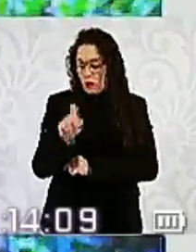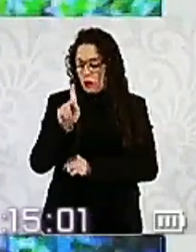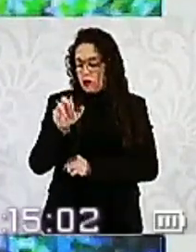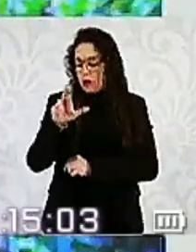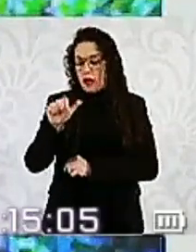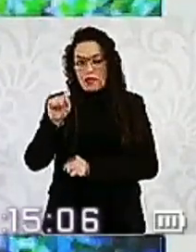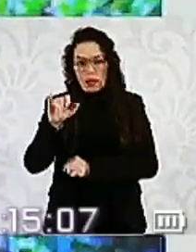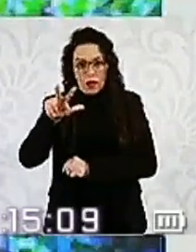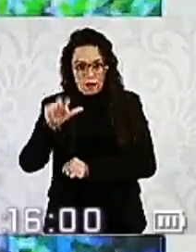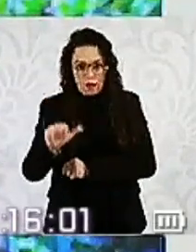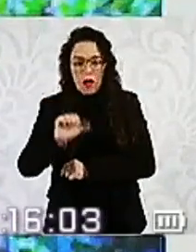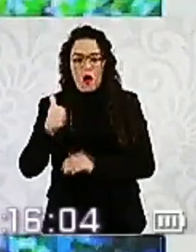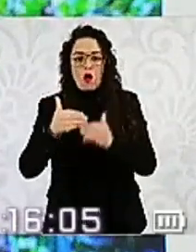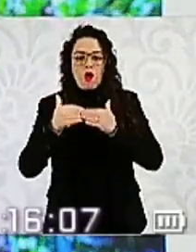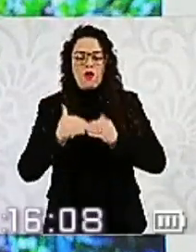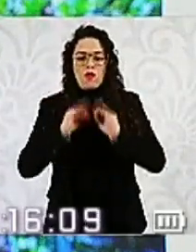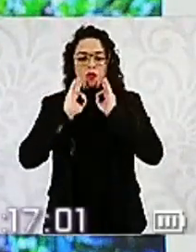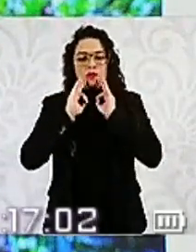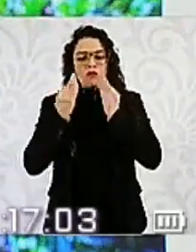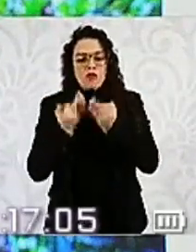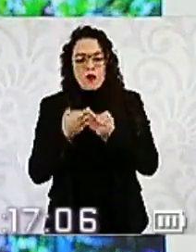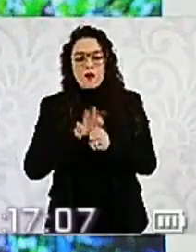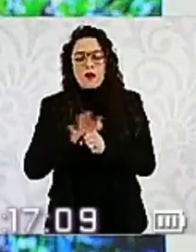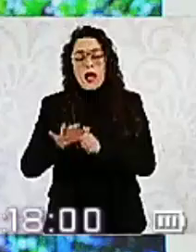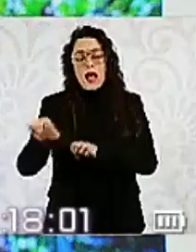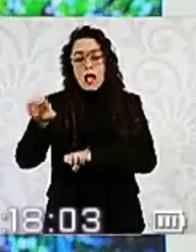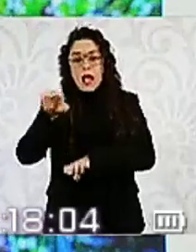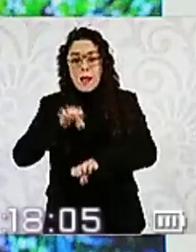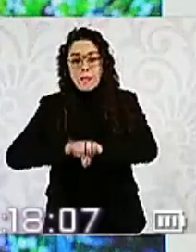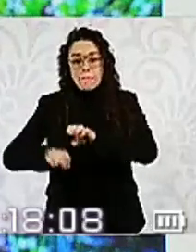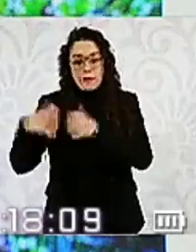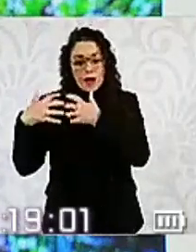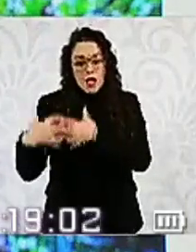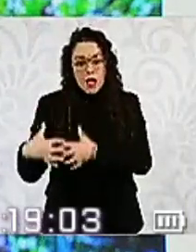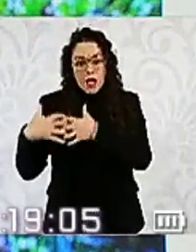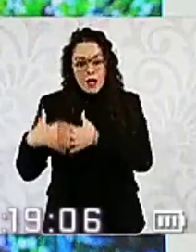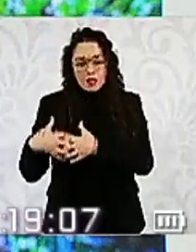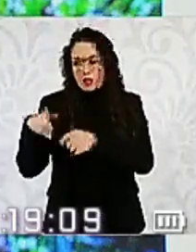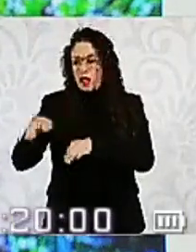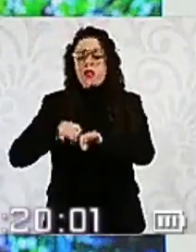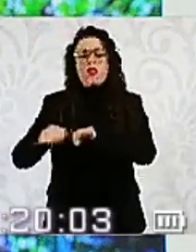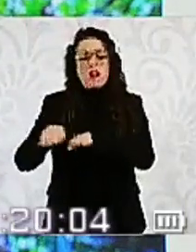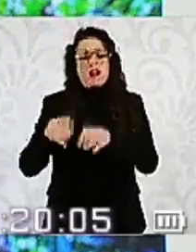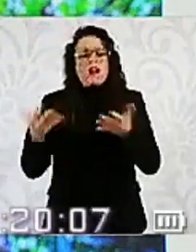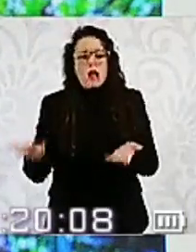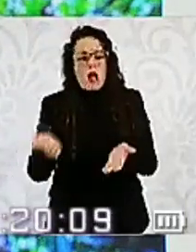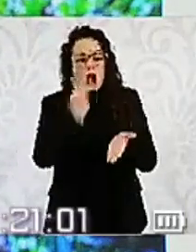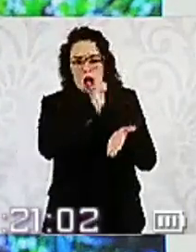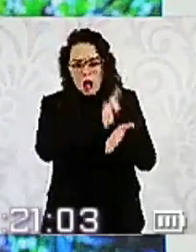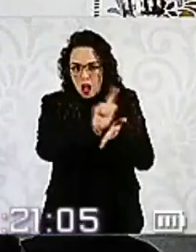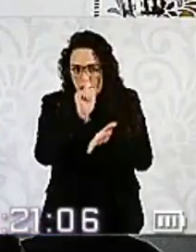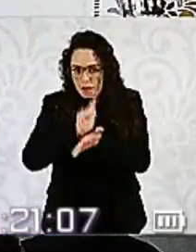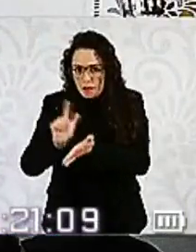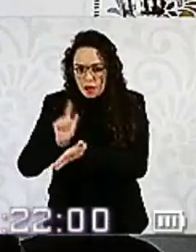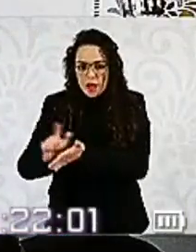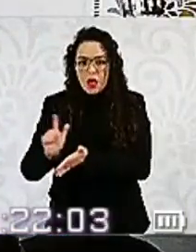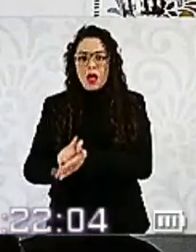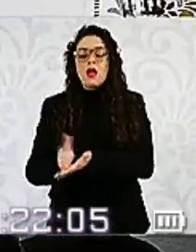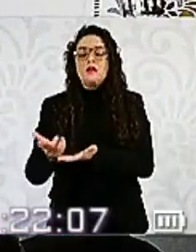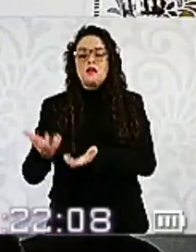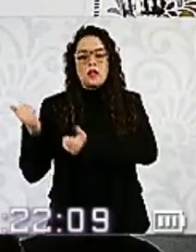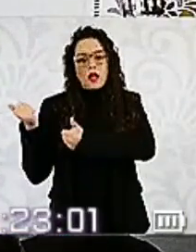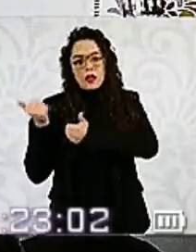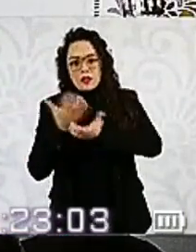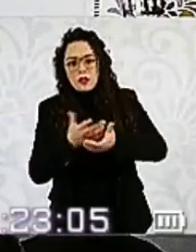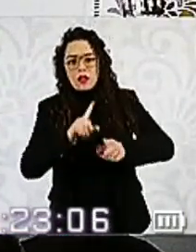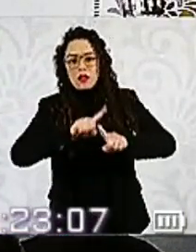por ejemplo, son las empresas que hacen servicios de limpieza, las empresas que proveen papelería, etcétera. Entonces,